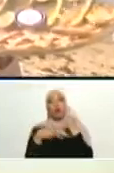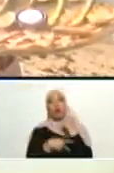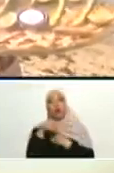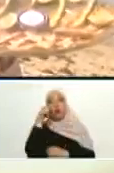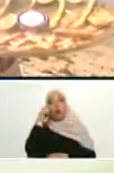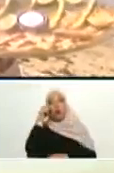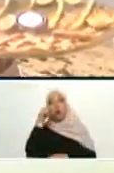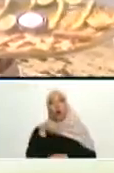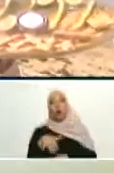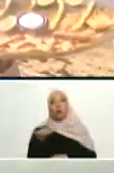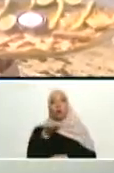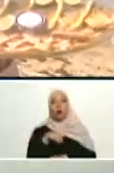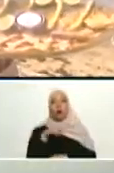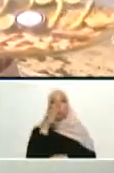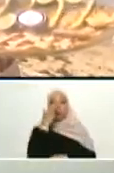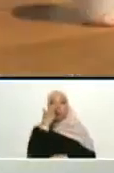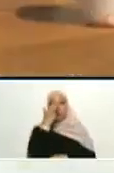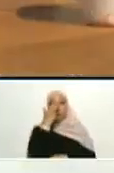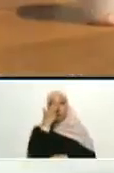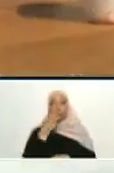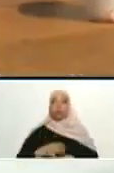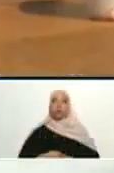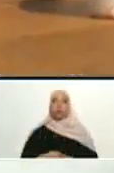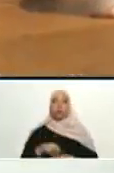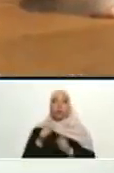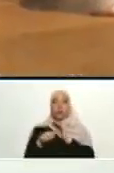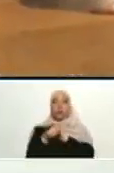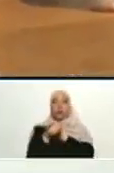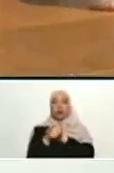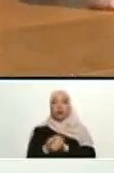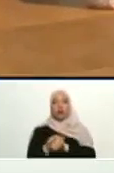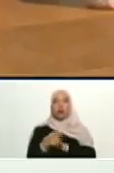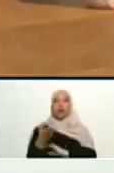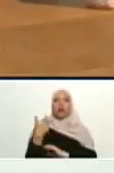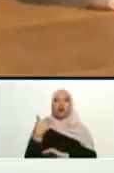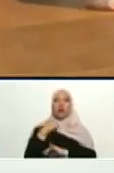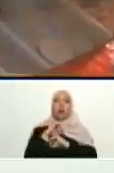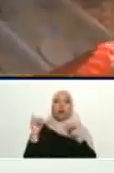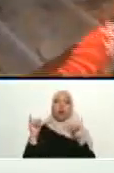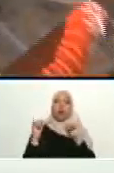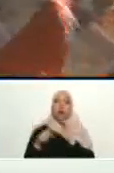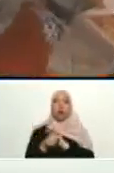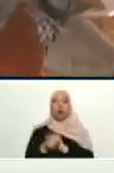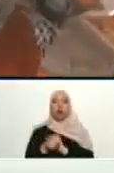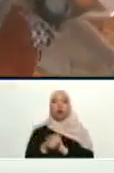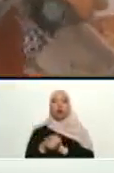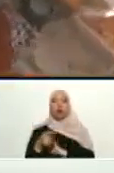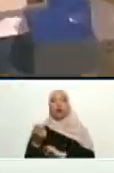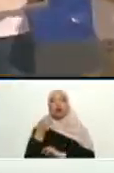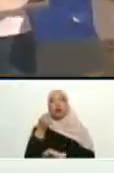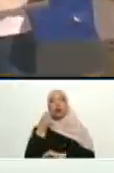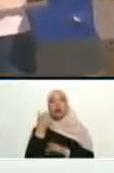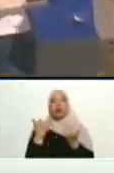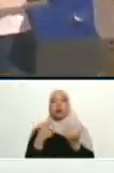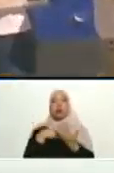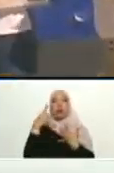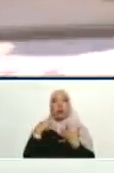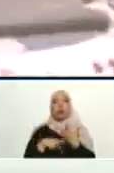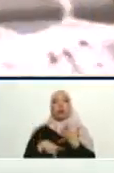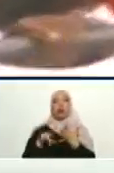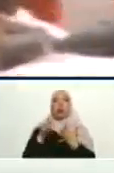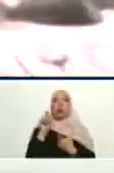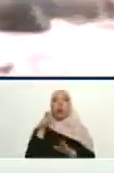pueblo tenga acceso. La tortuga, Naguara, la tortuga, hay que meterse, ya está el proyecto hecho.